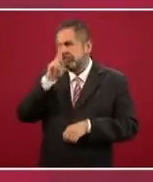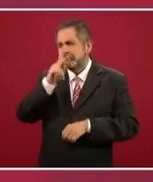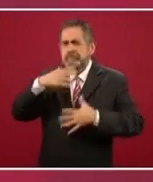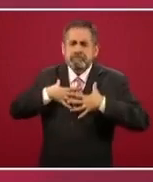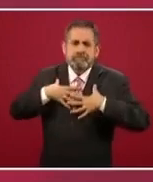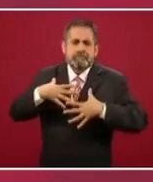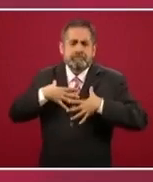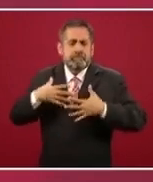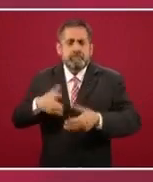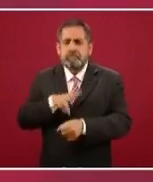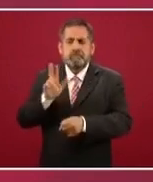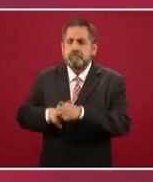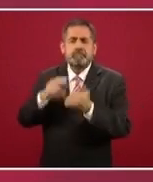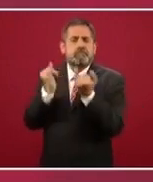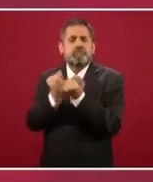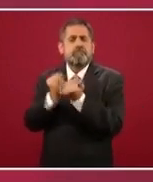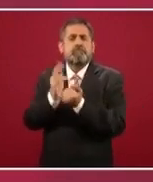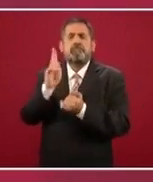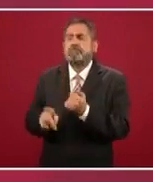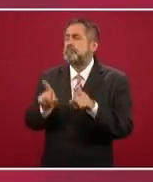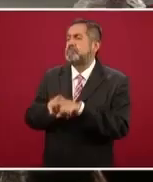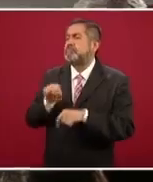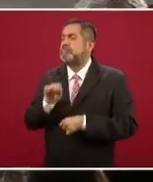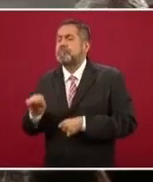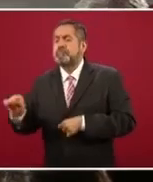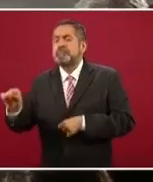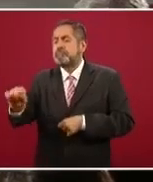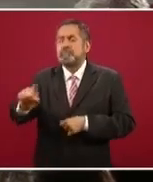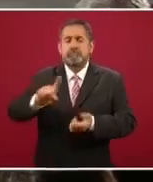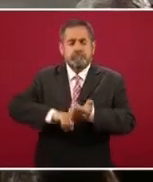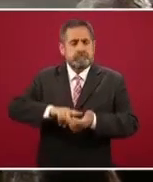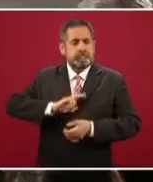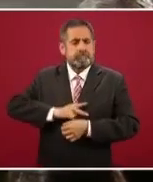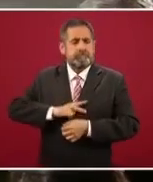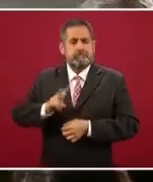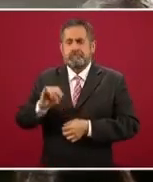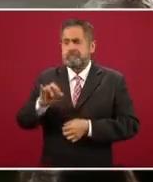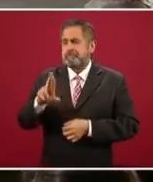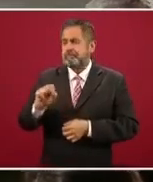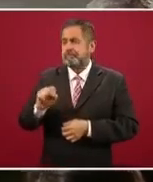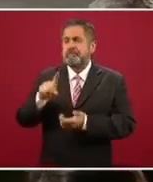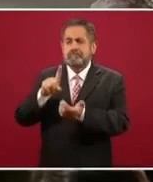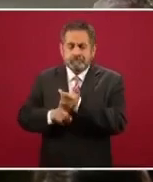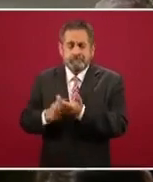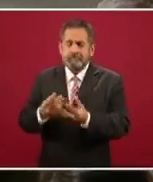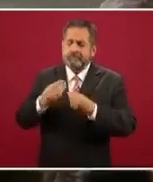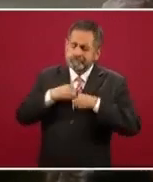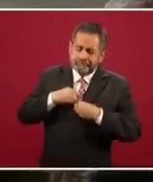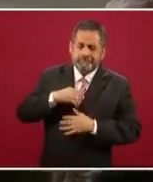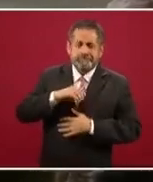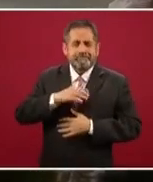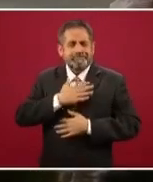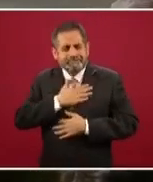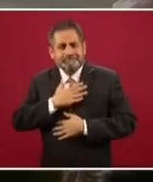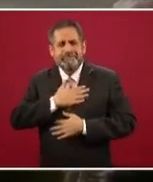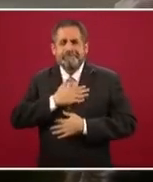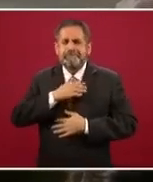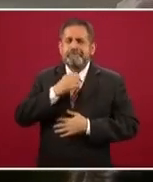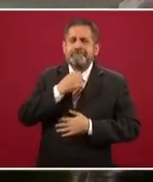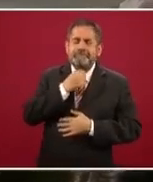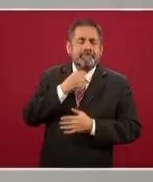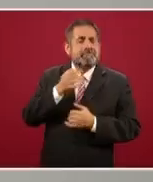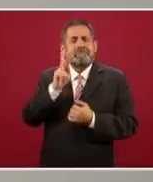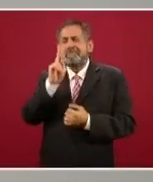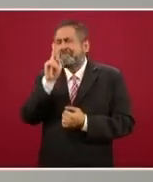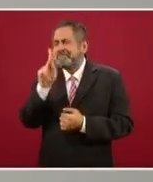300 infecciones por virus que pueden causar este tipo de condiciones. Es muy semejante a la